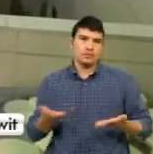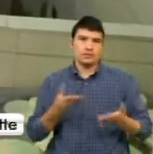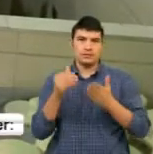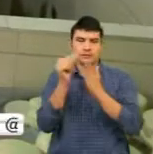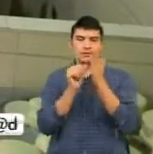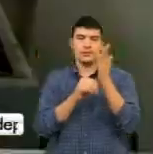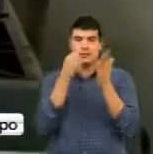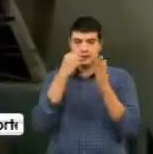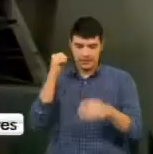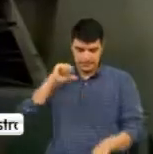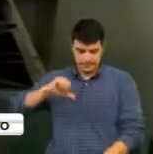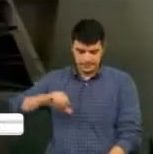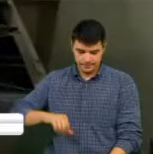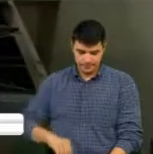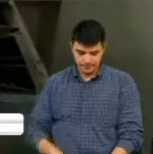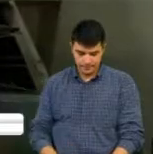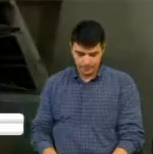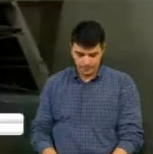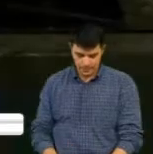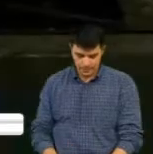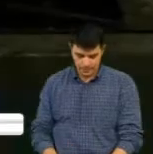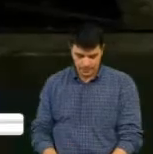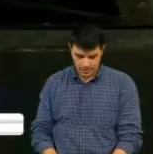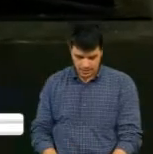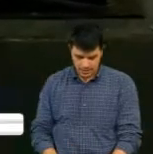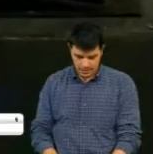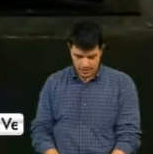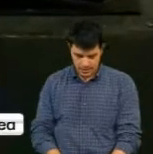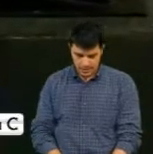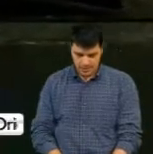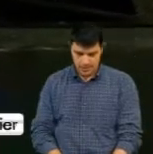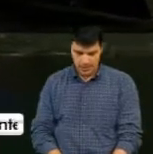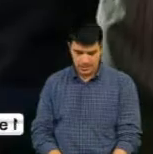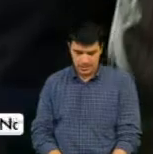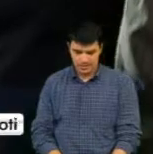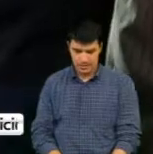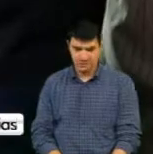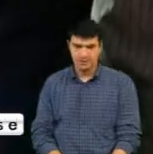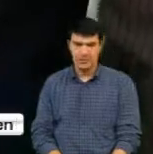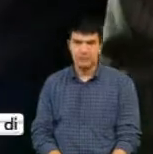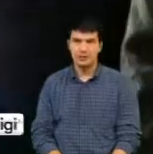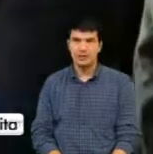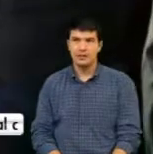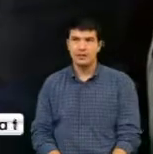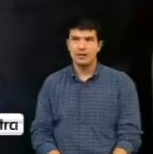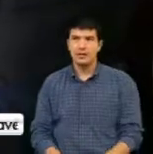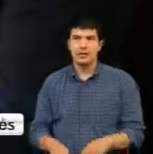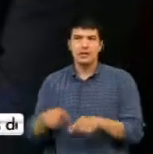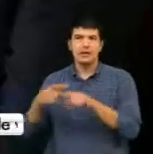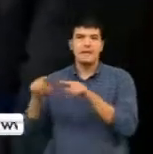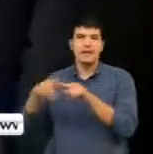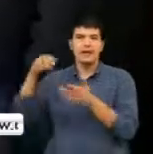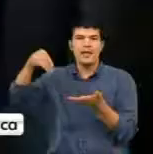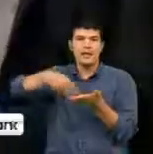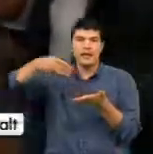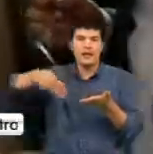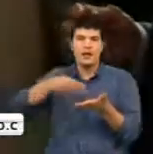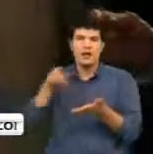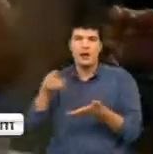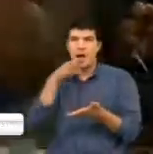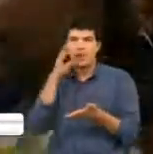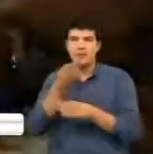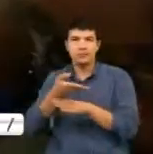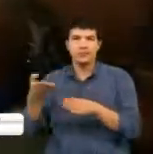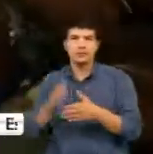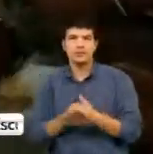pudimos comprobar en el momento de la cocción el estado de los alimentos. Otro tenedor para Eduard. A ver, Eduard.